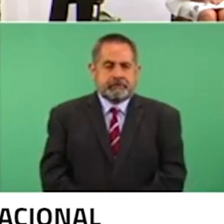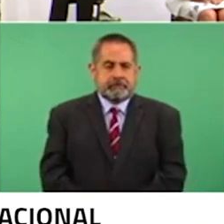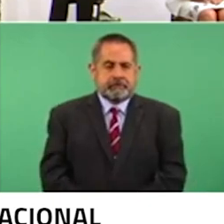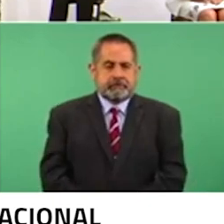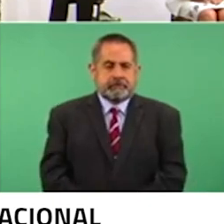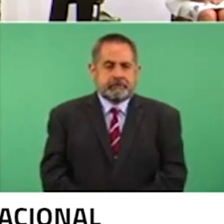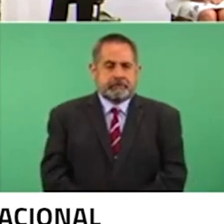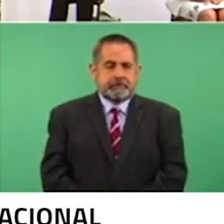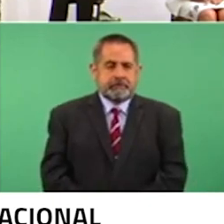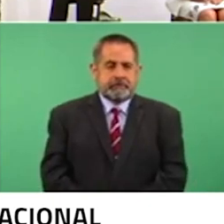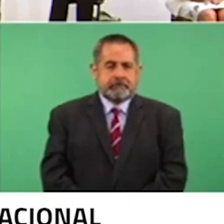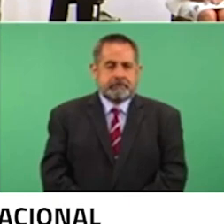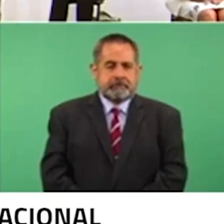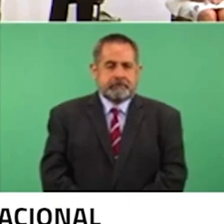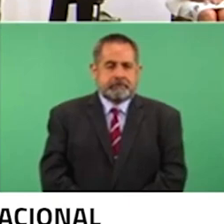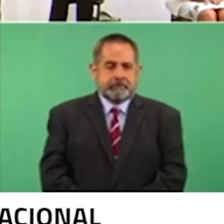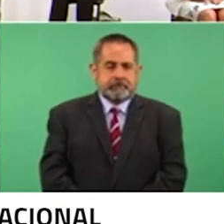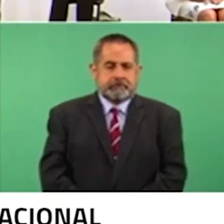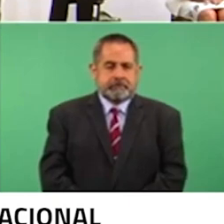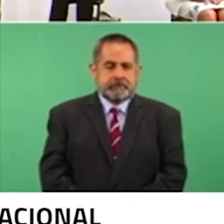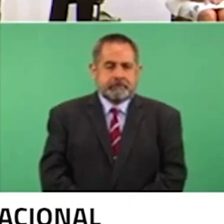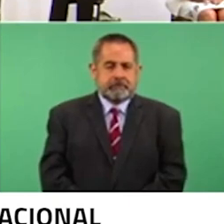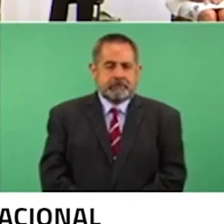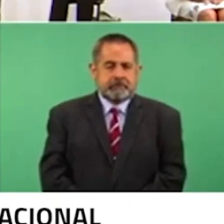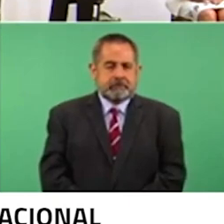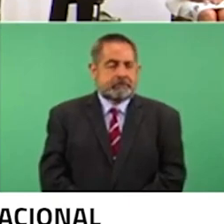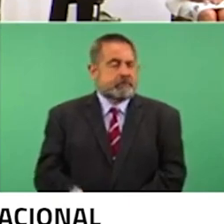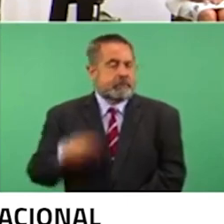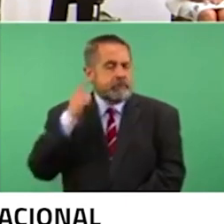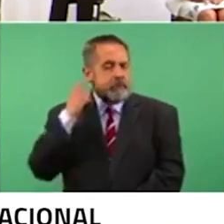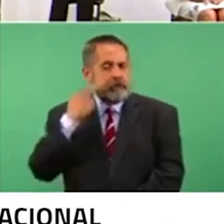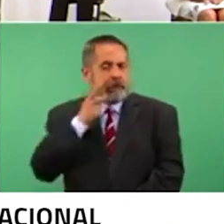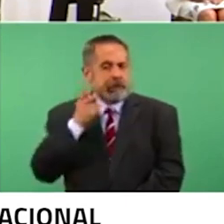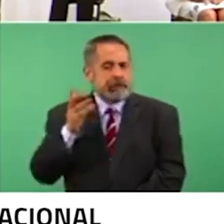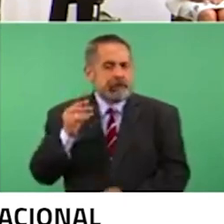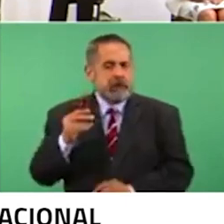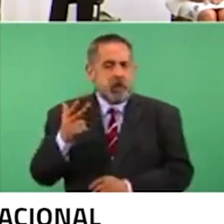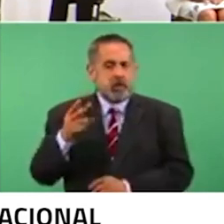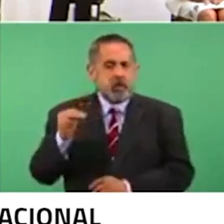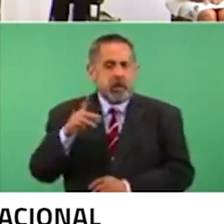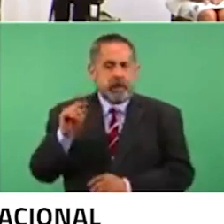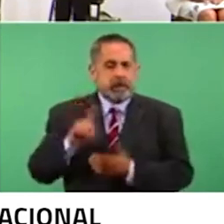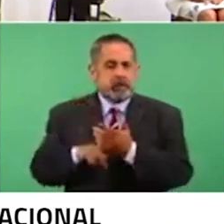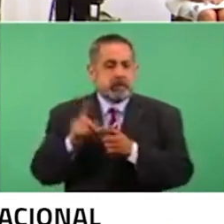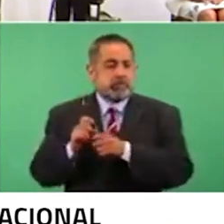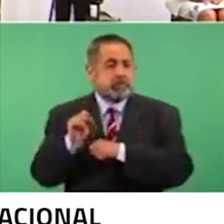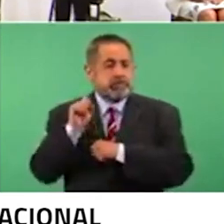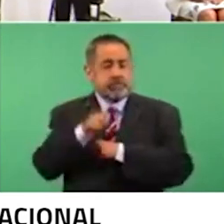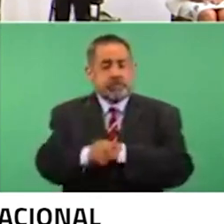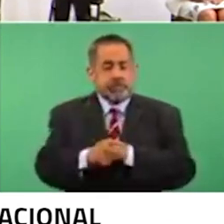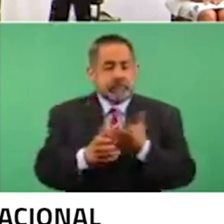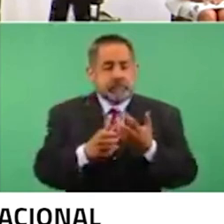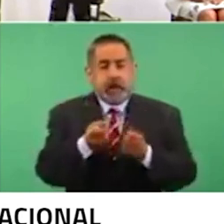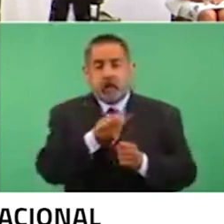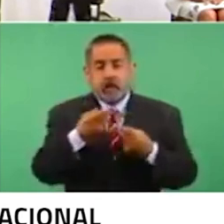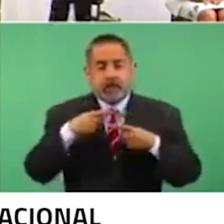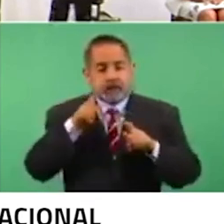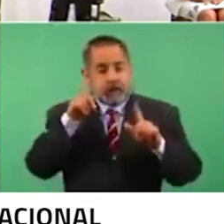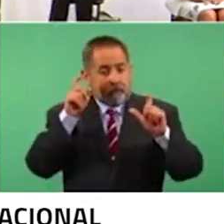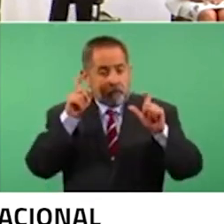y capuchas alcanzaron este 8 de marzo por voto a palacio nacional lo que ocasionó que el fuego alcanzara a fotógrafas